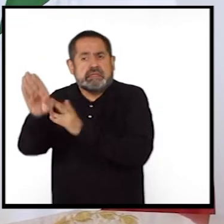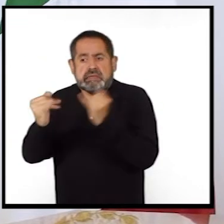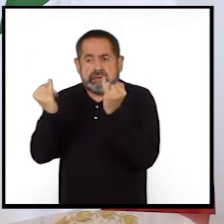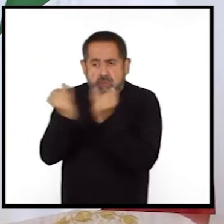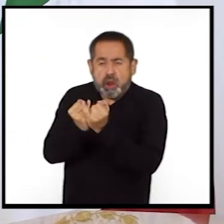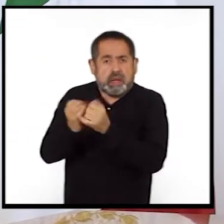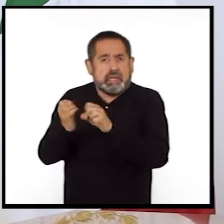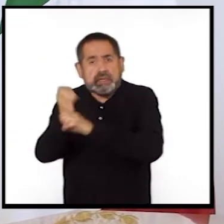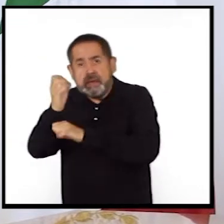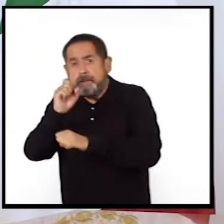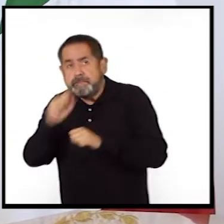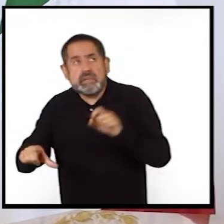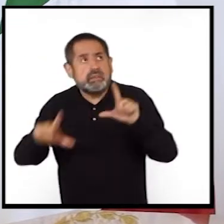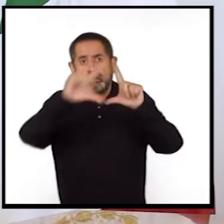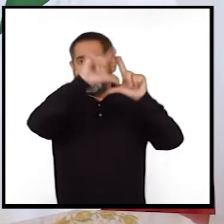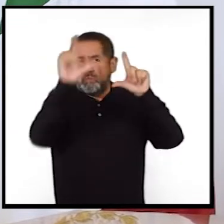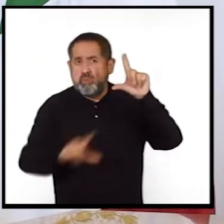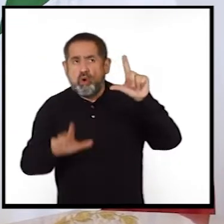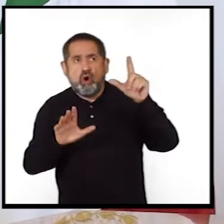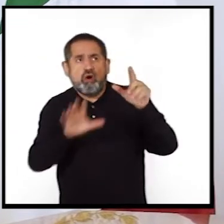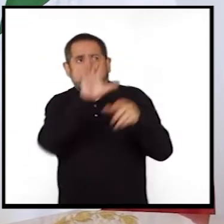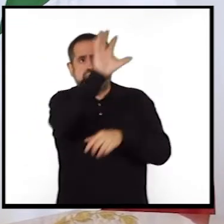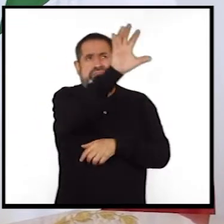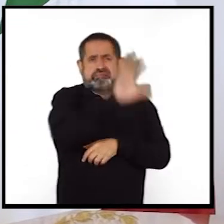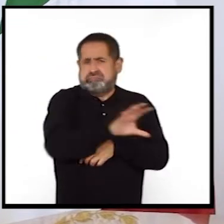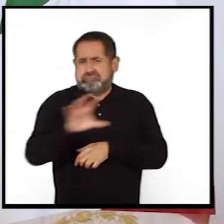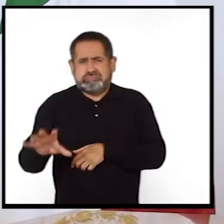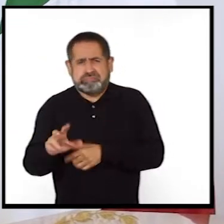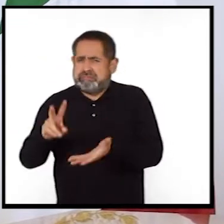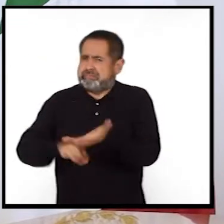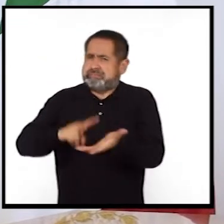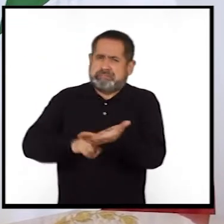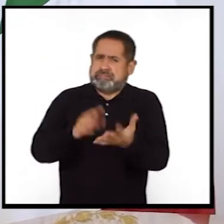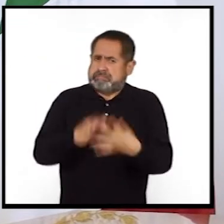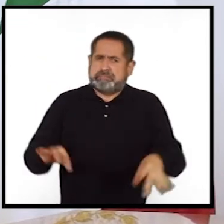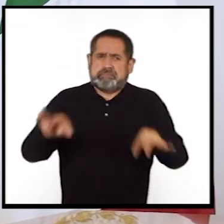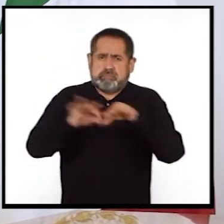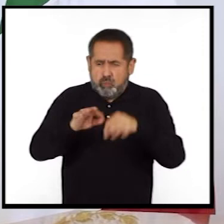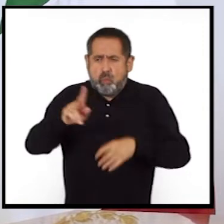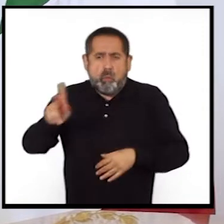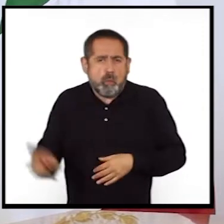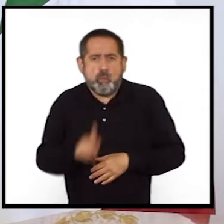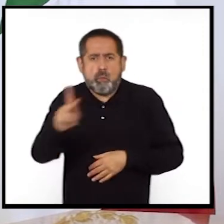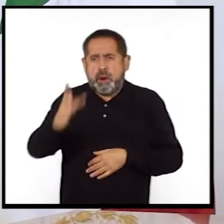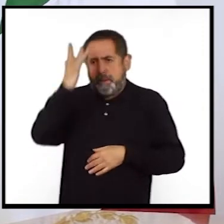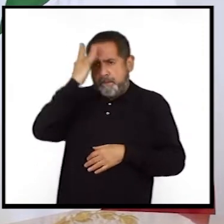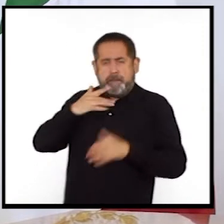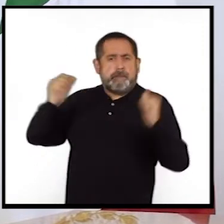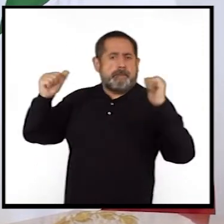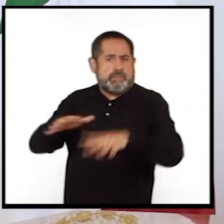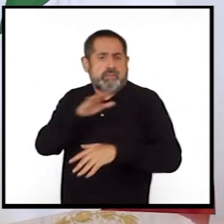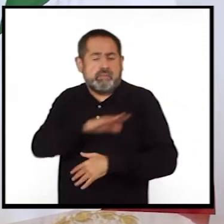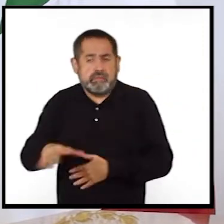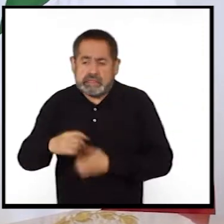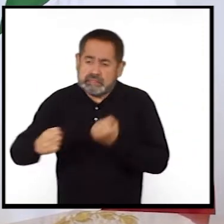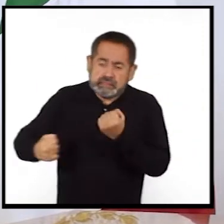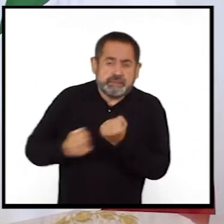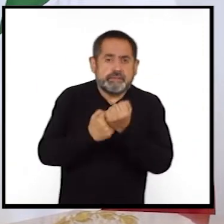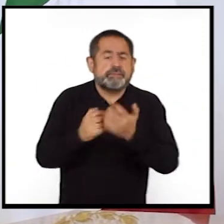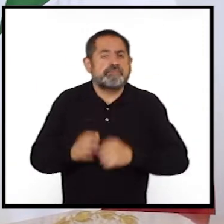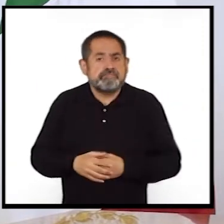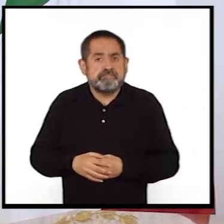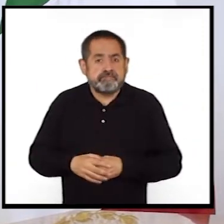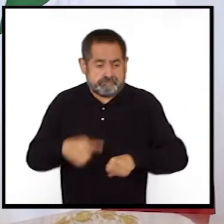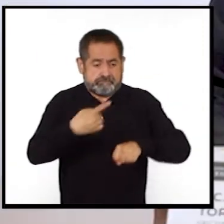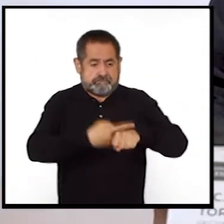de los estados y regiones del país, y por lo tanto, una fortaleza para el sector turístico de